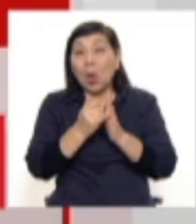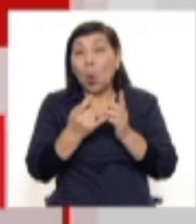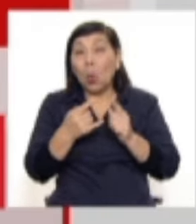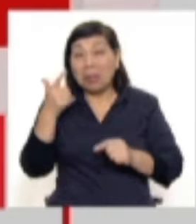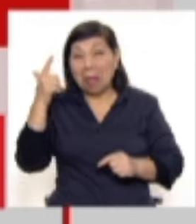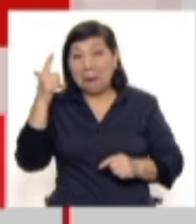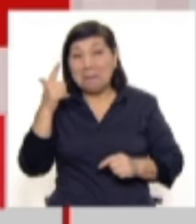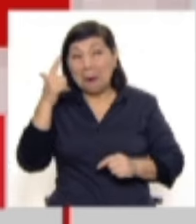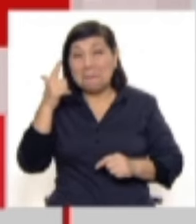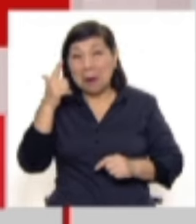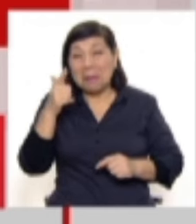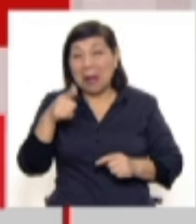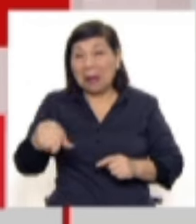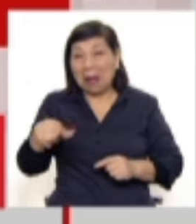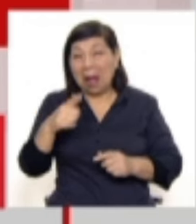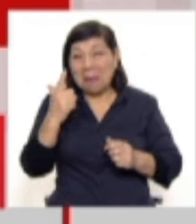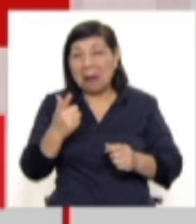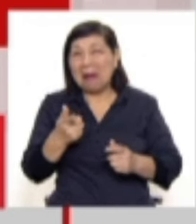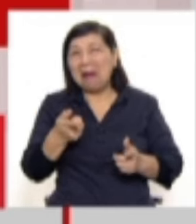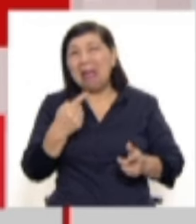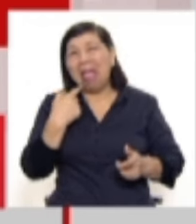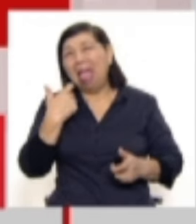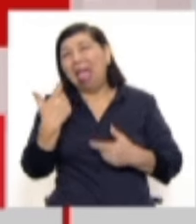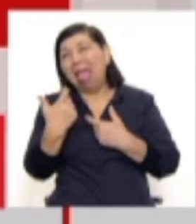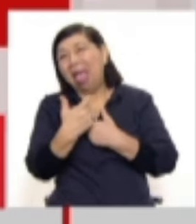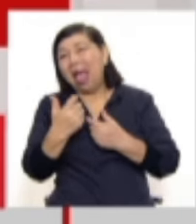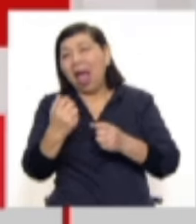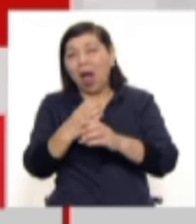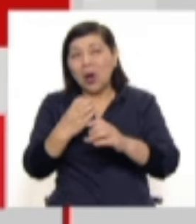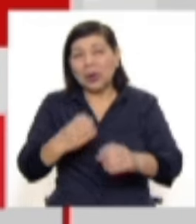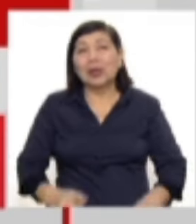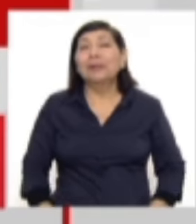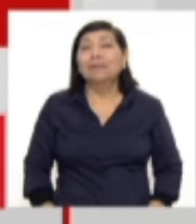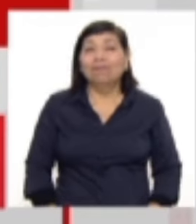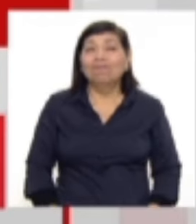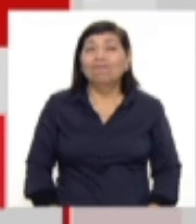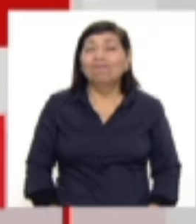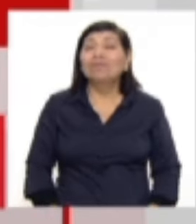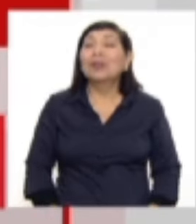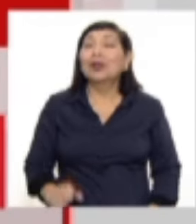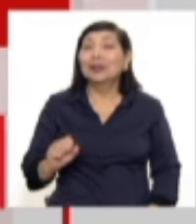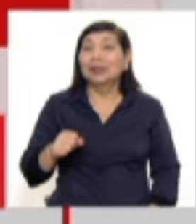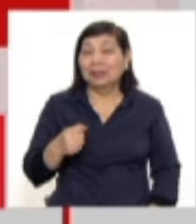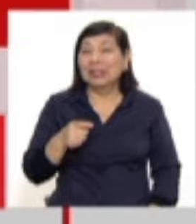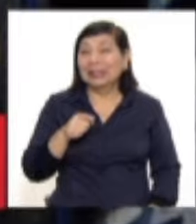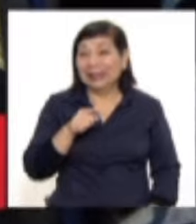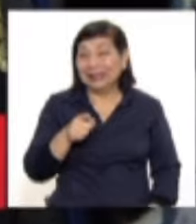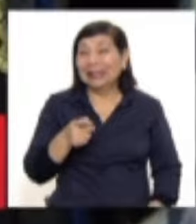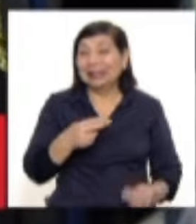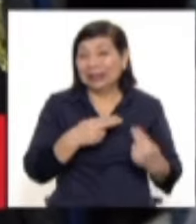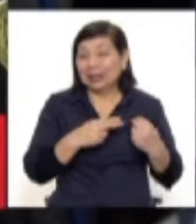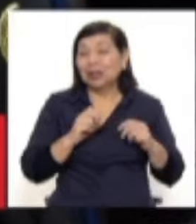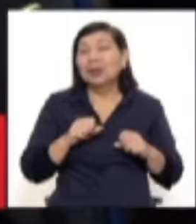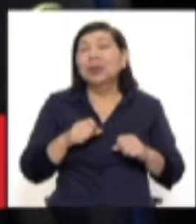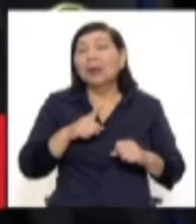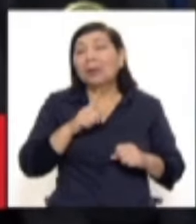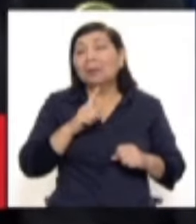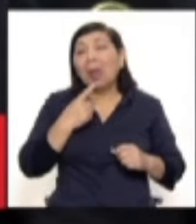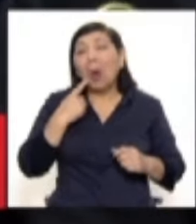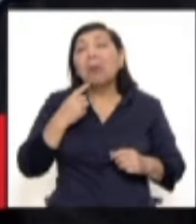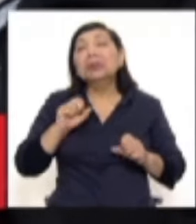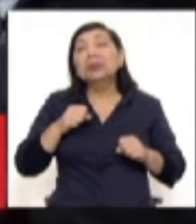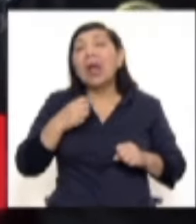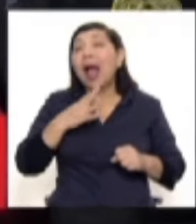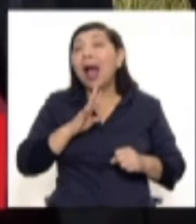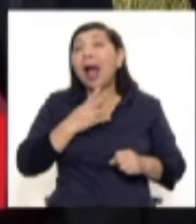que disparaban contra las unidades de transporte público. Y afirman que en forma extraoficial que se han participado en